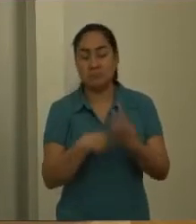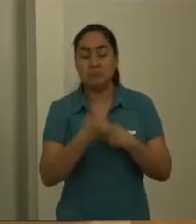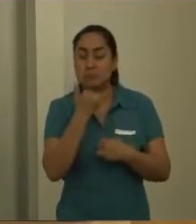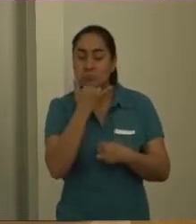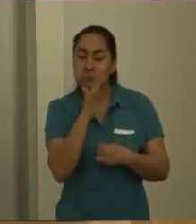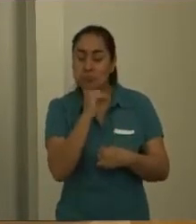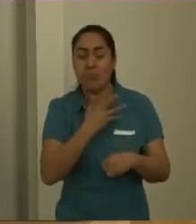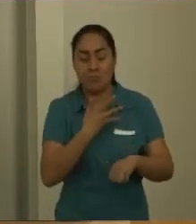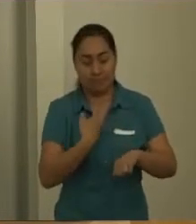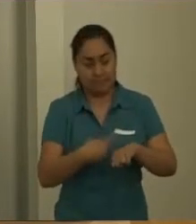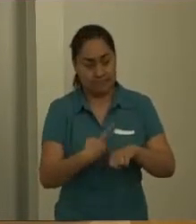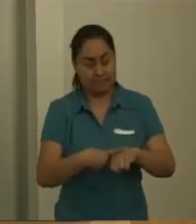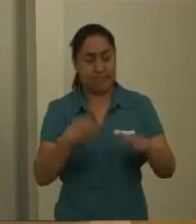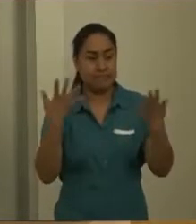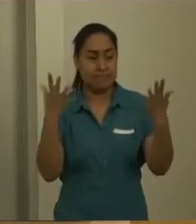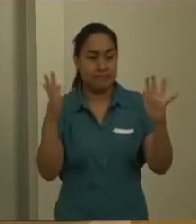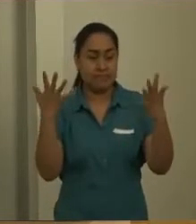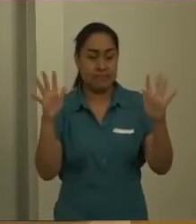enferma